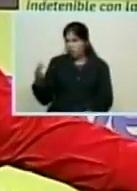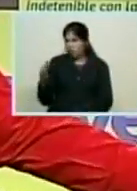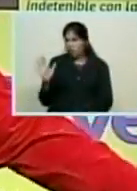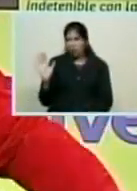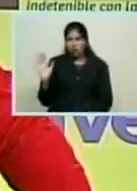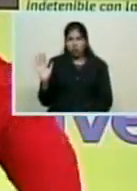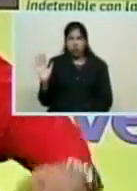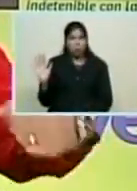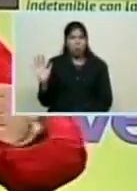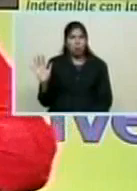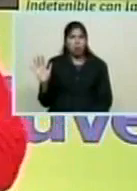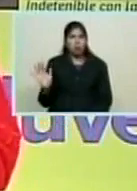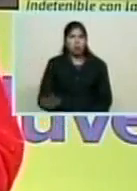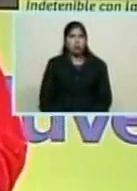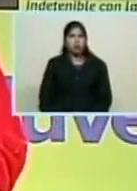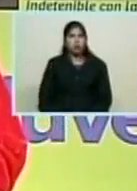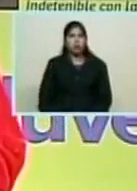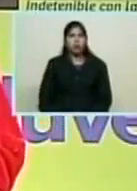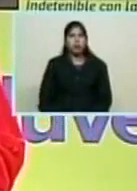19.